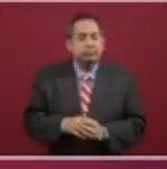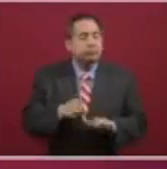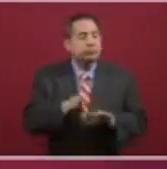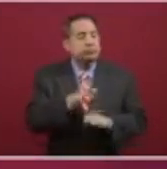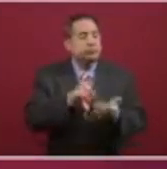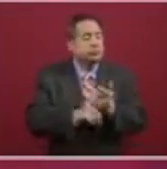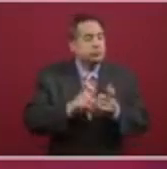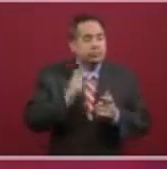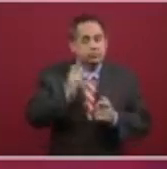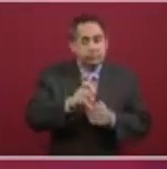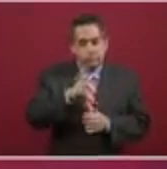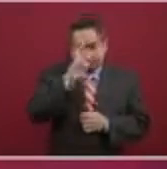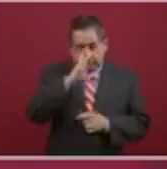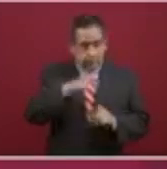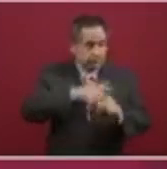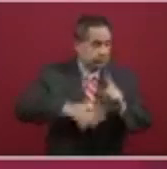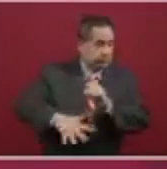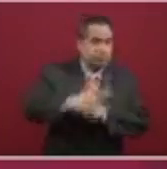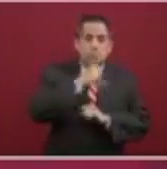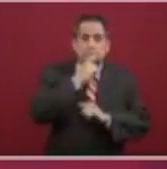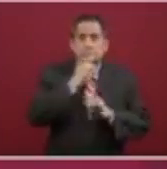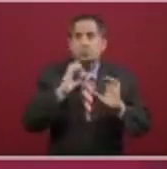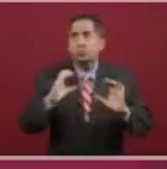respeto al medio ambiente.